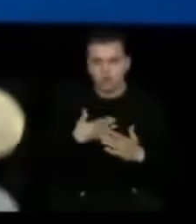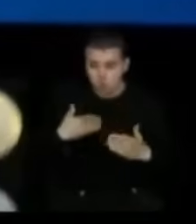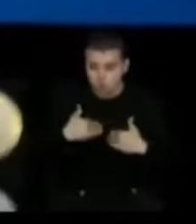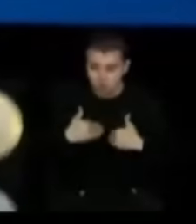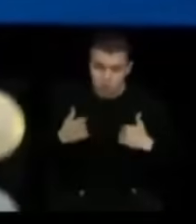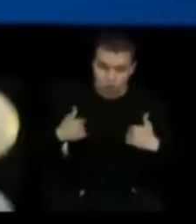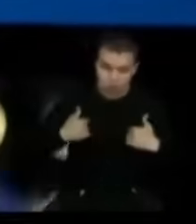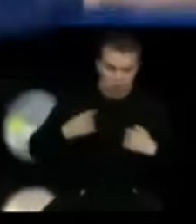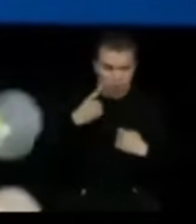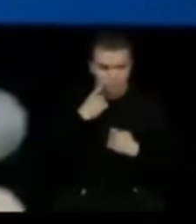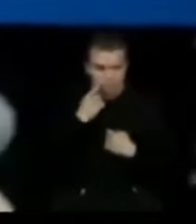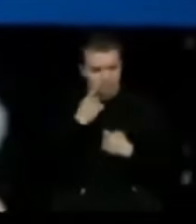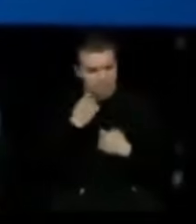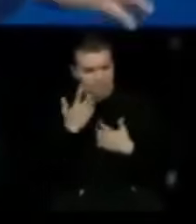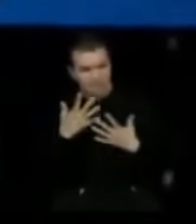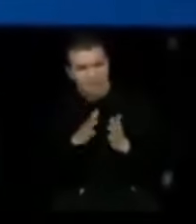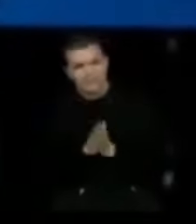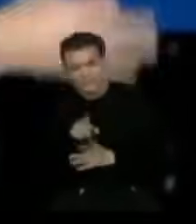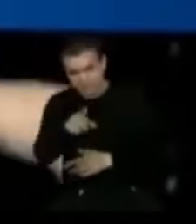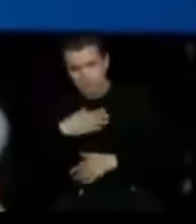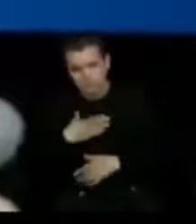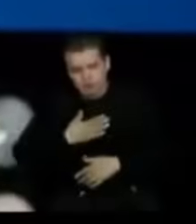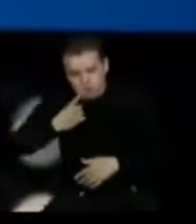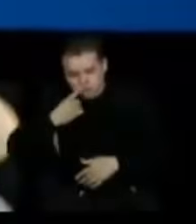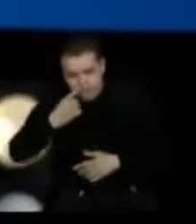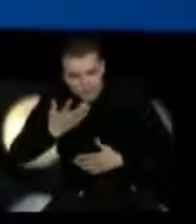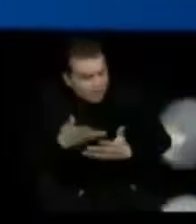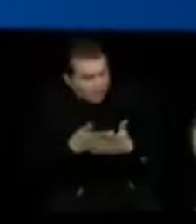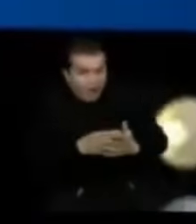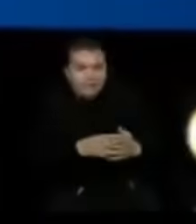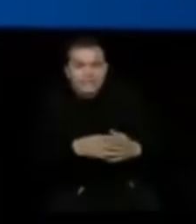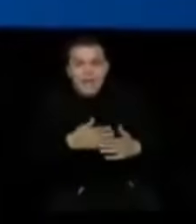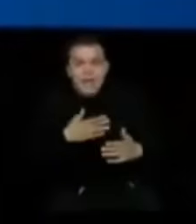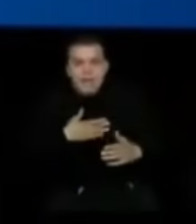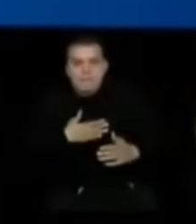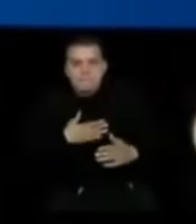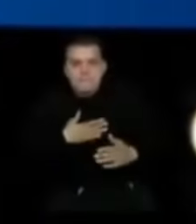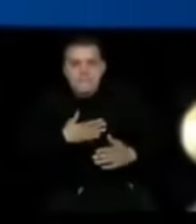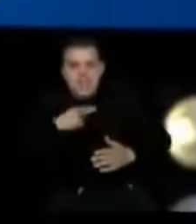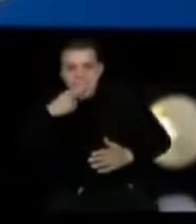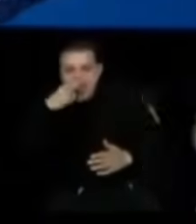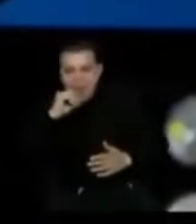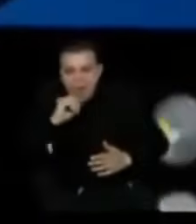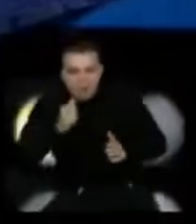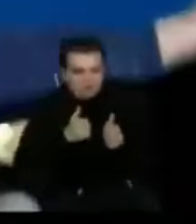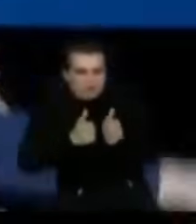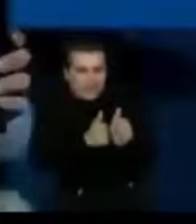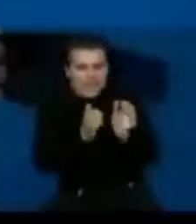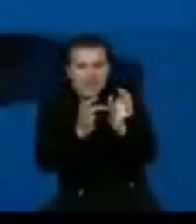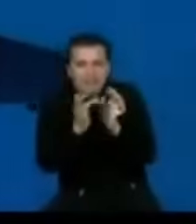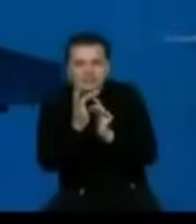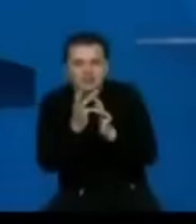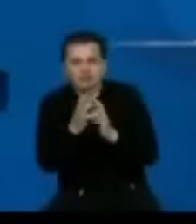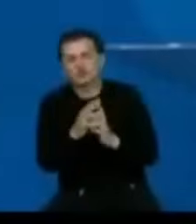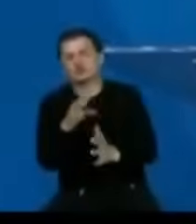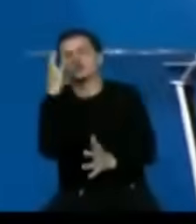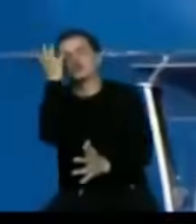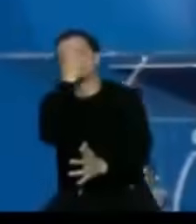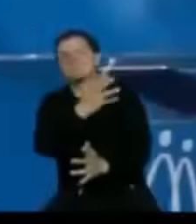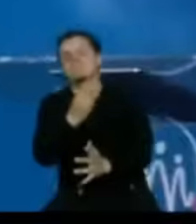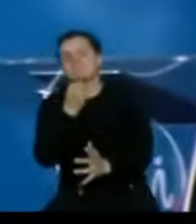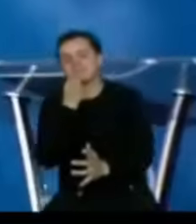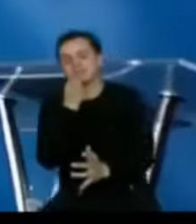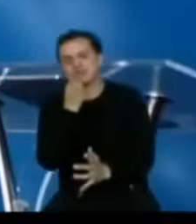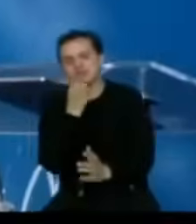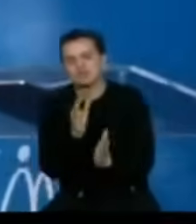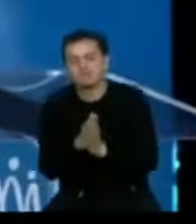Como padre quiero decirle: no hay alegría más grande en esta tierra que sus hijos quieran seguir a Jesús. Es lo más hermoso. No